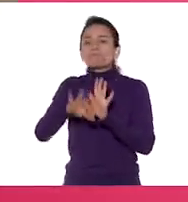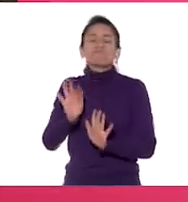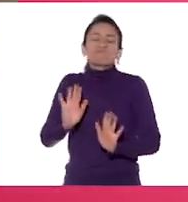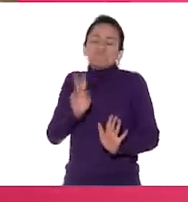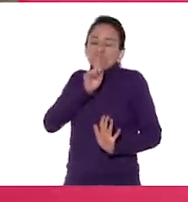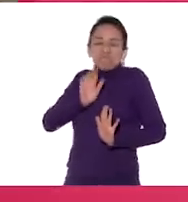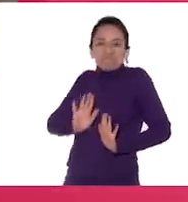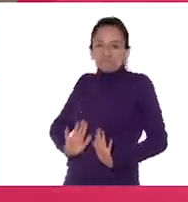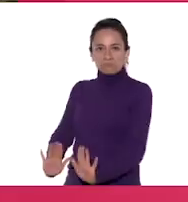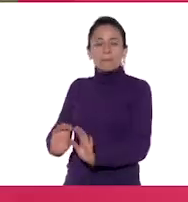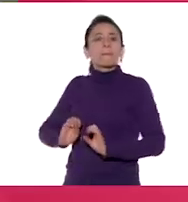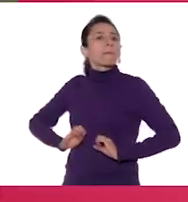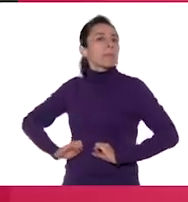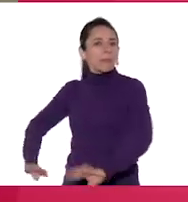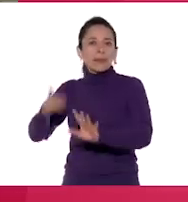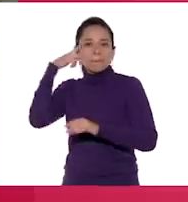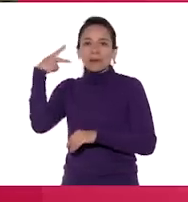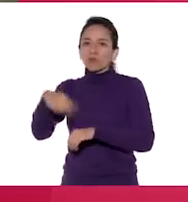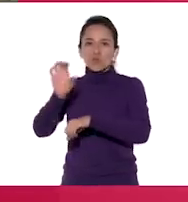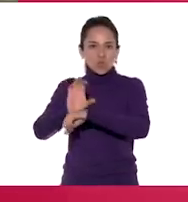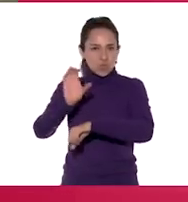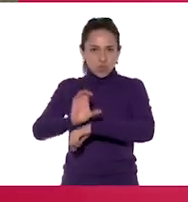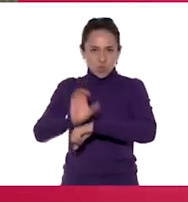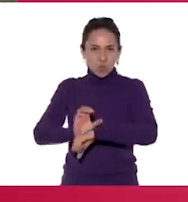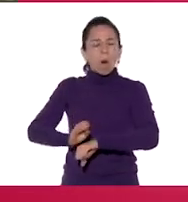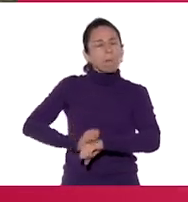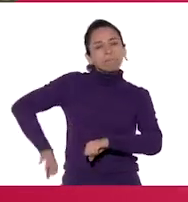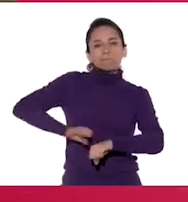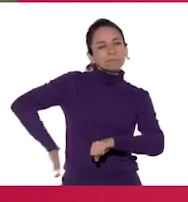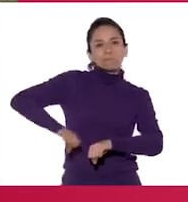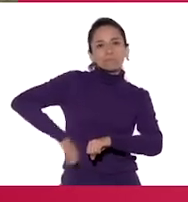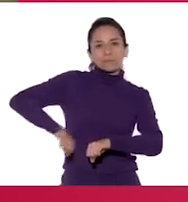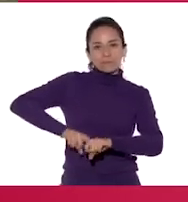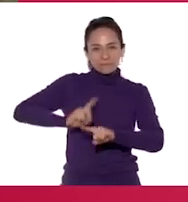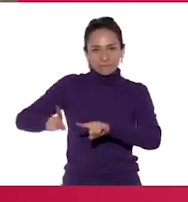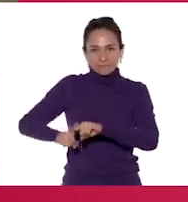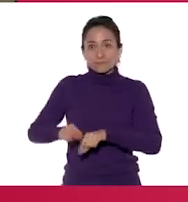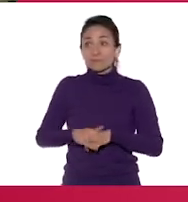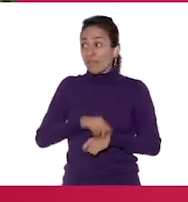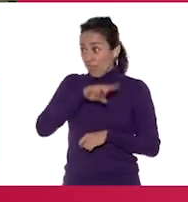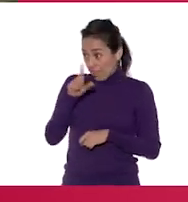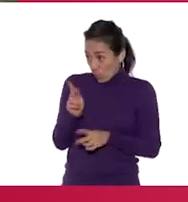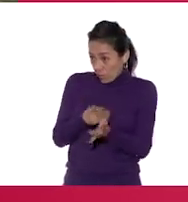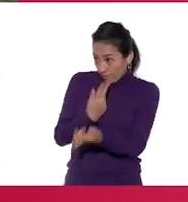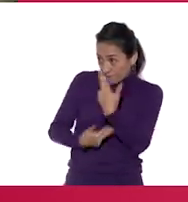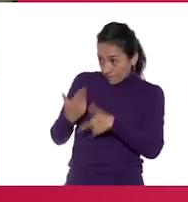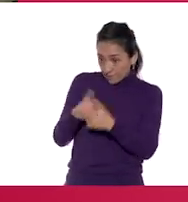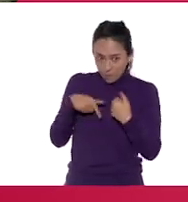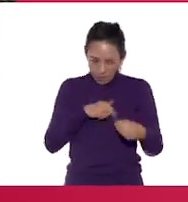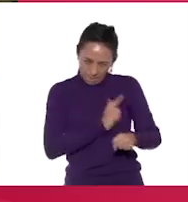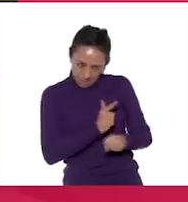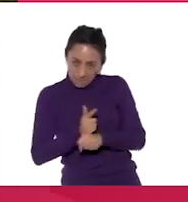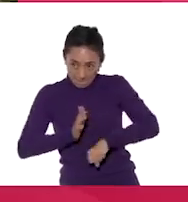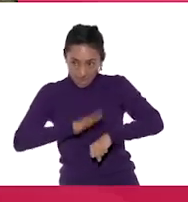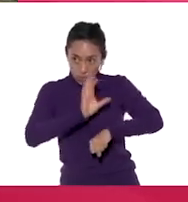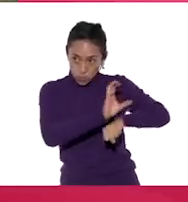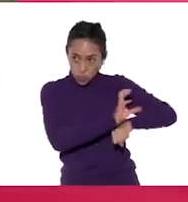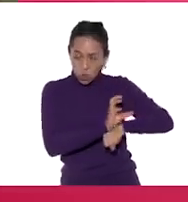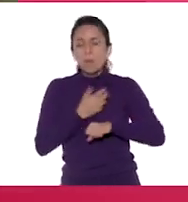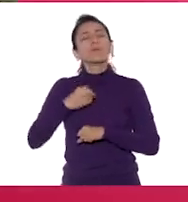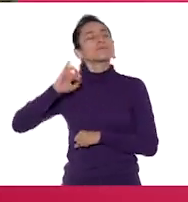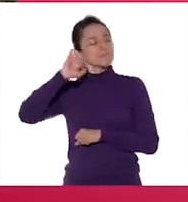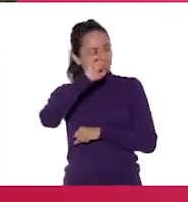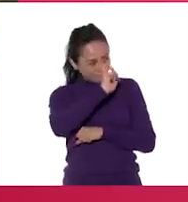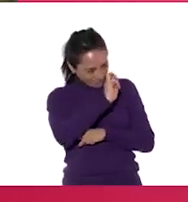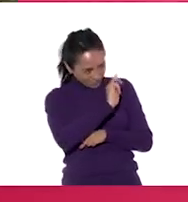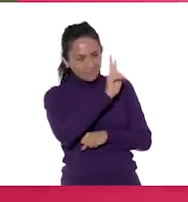y... Y podamos encontrar más individuos cuando vengamos. Uh-huh. Vamos a ponerla donde estaba.